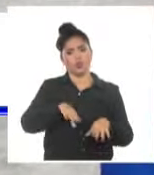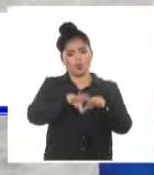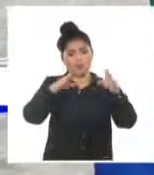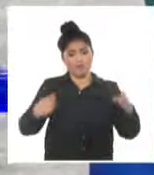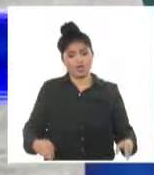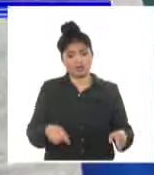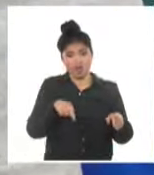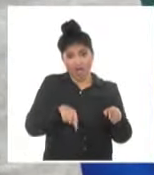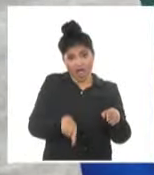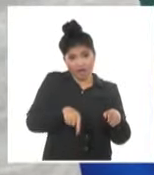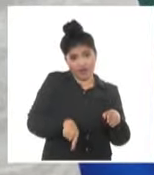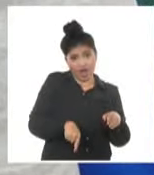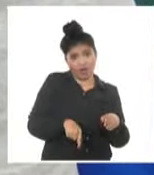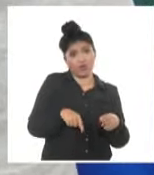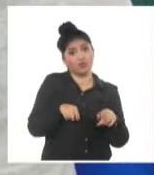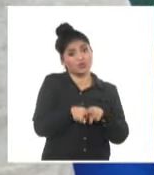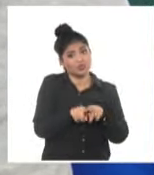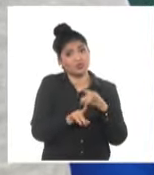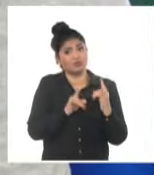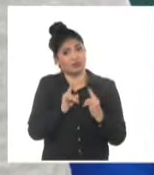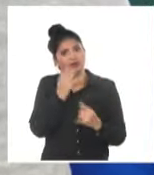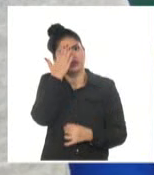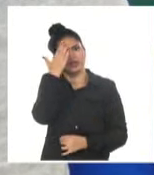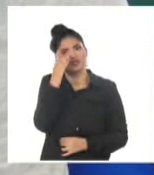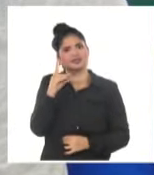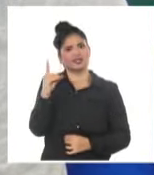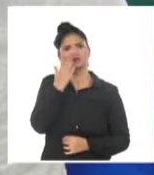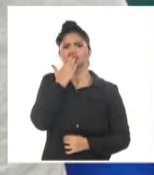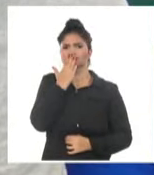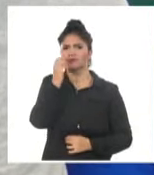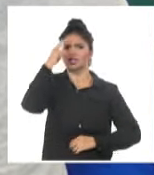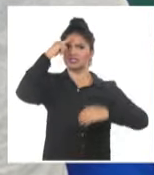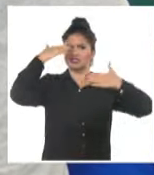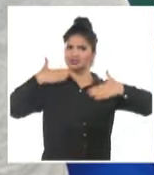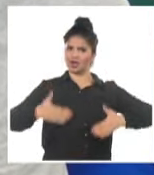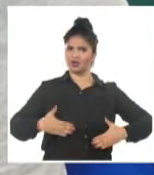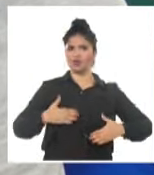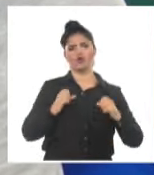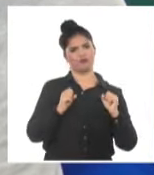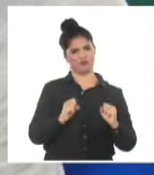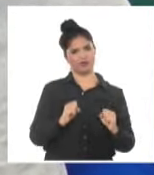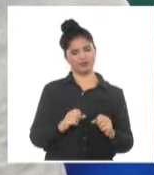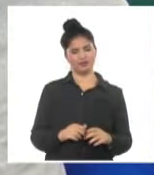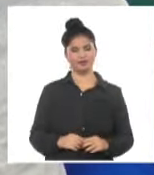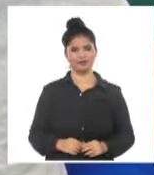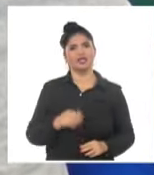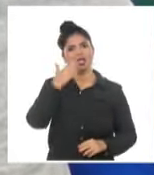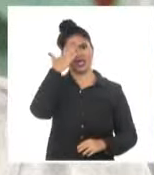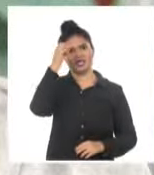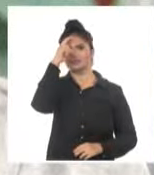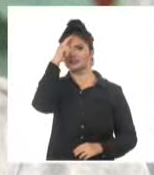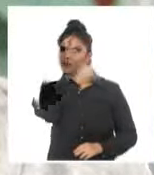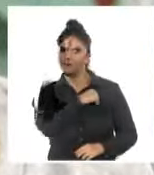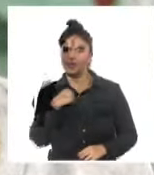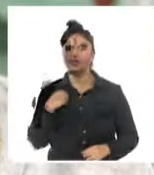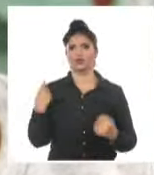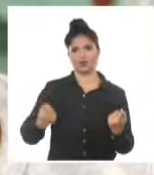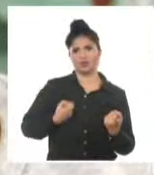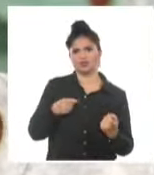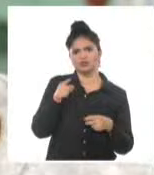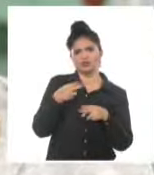proteger mi bebecito, que gracias a Dios está bien y fuerte, y gracias a los médicos también. ¿Cuál es tu